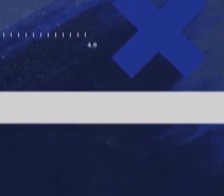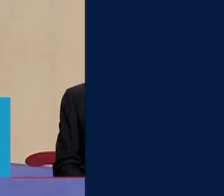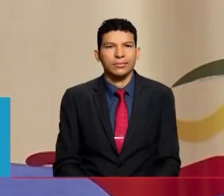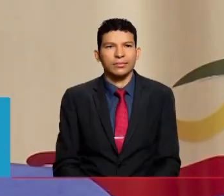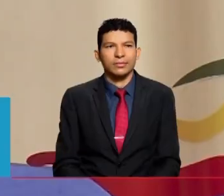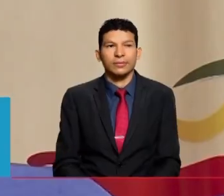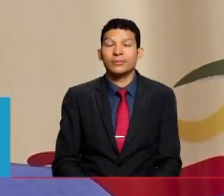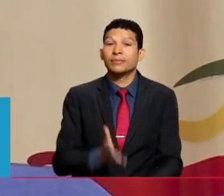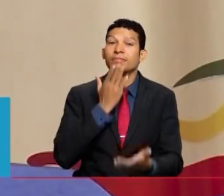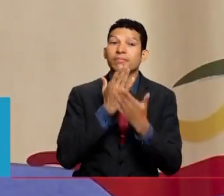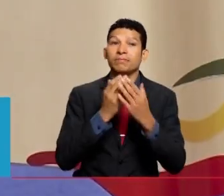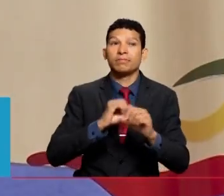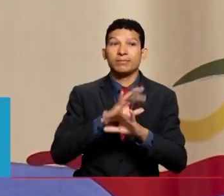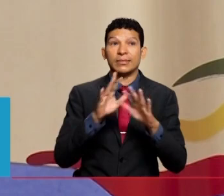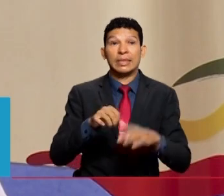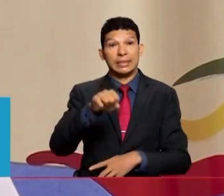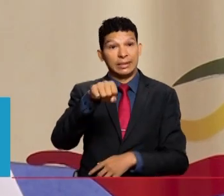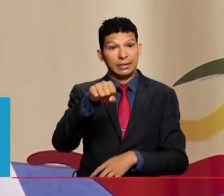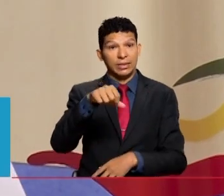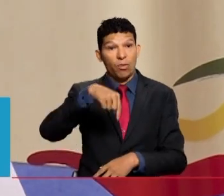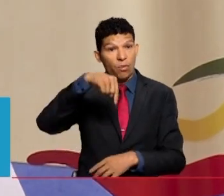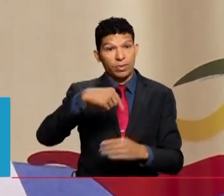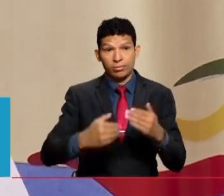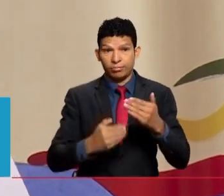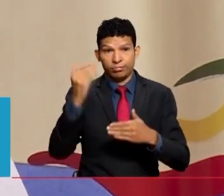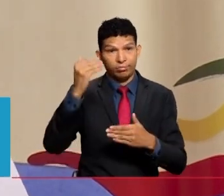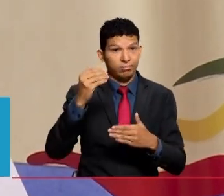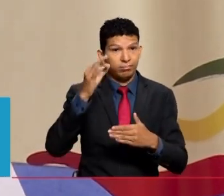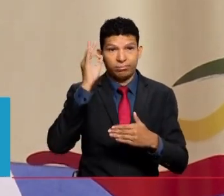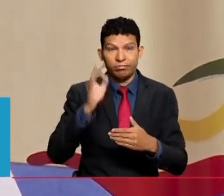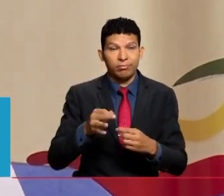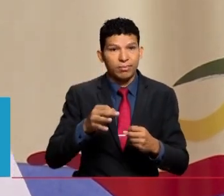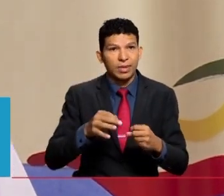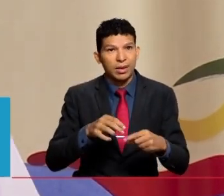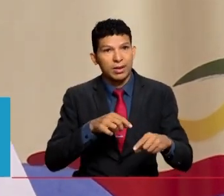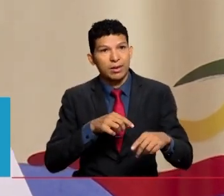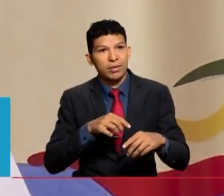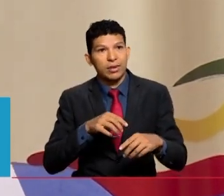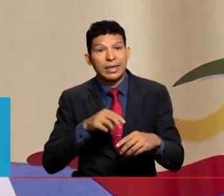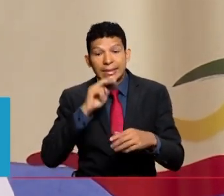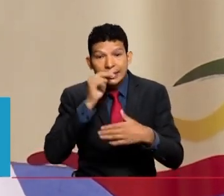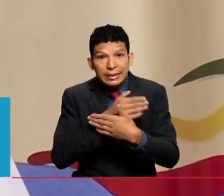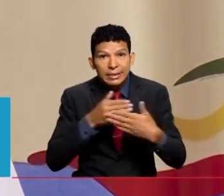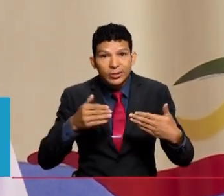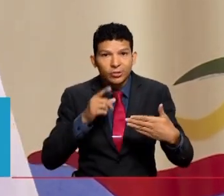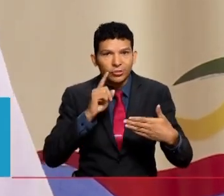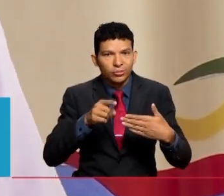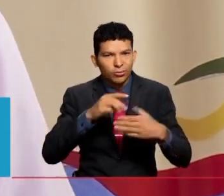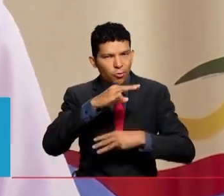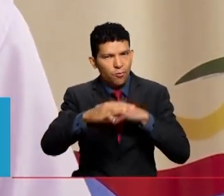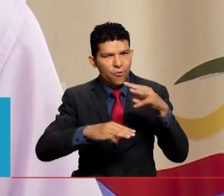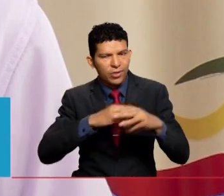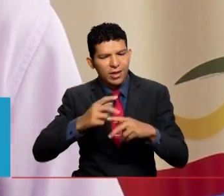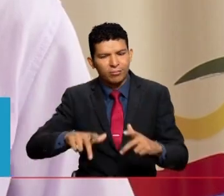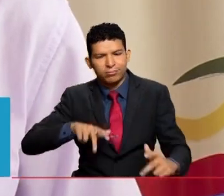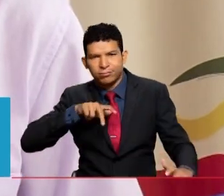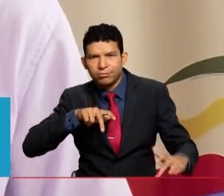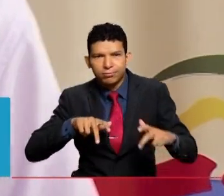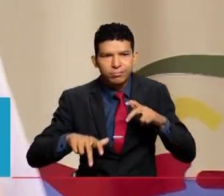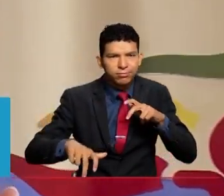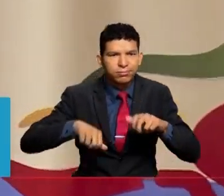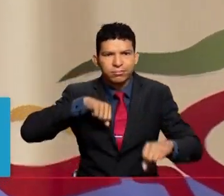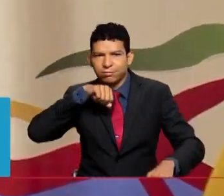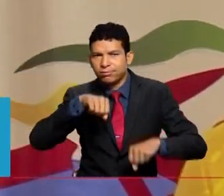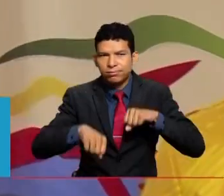Hola, muy buenos días, así es, hoy empieza lo que es este campeonato junior mundial de ciclismo que tenemos aquí en la ciudad de Cali